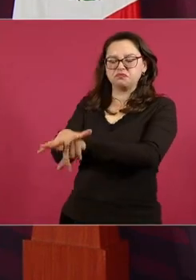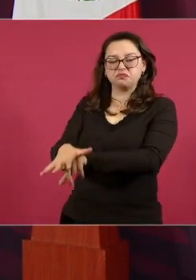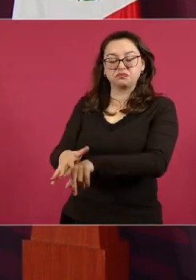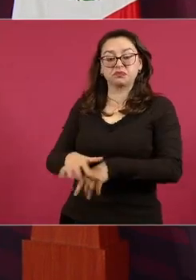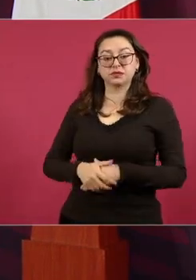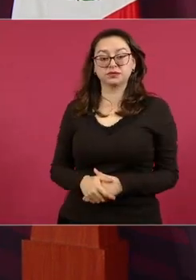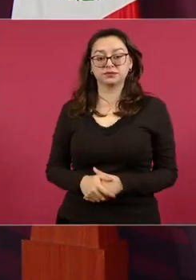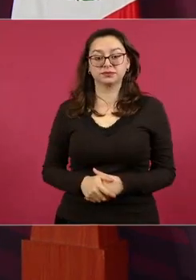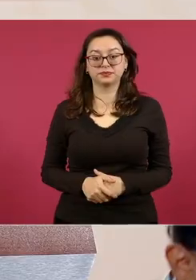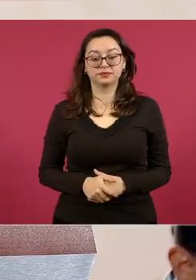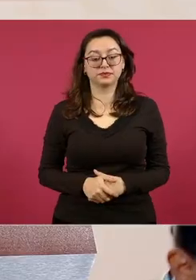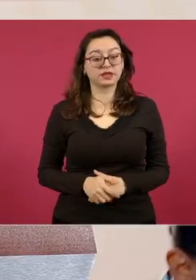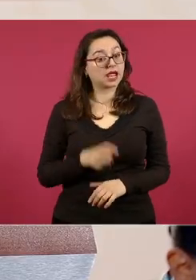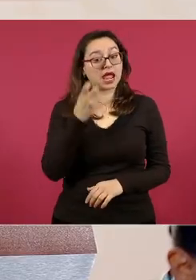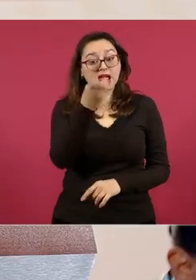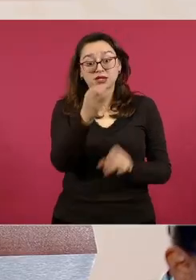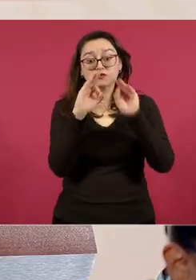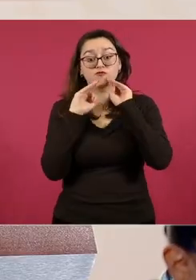no